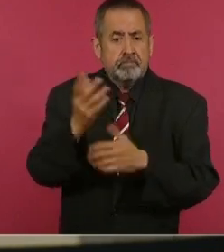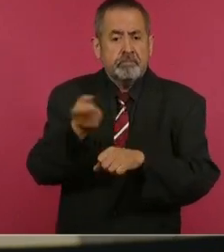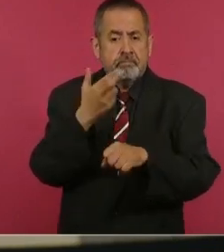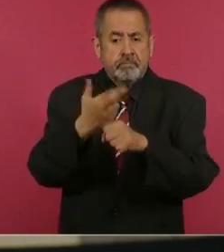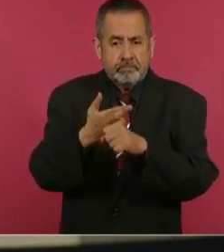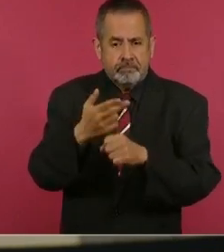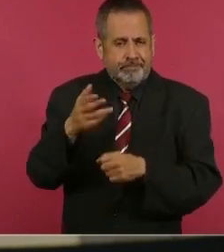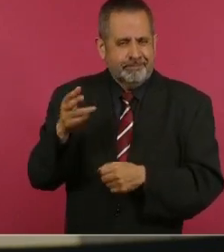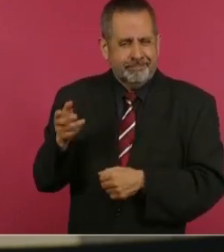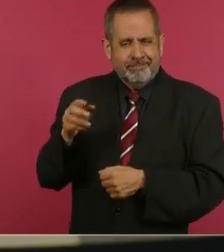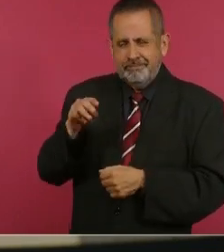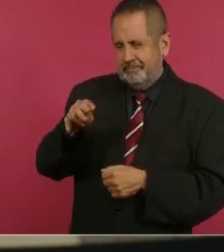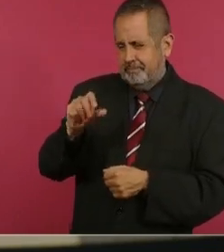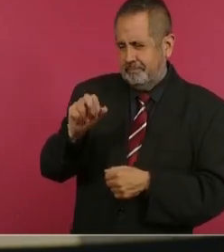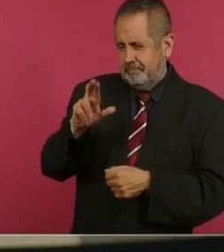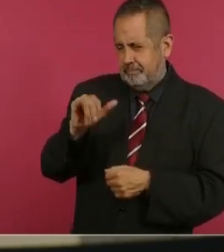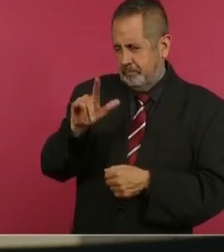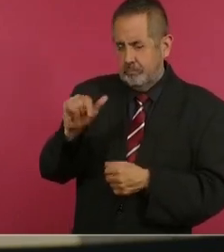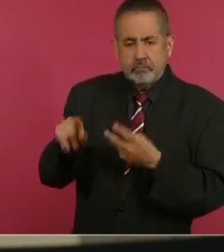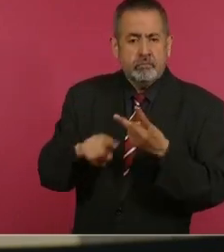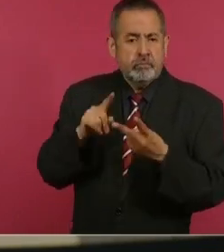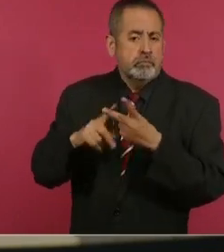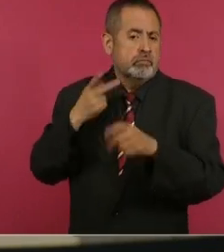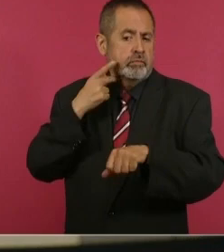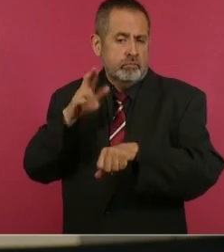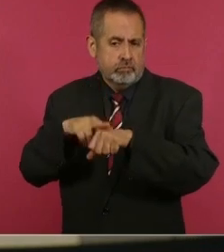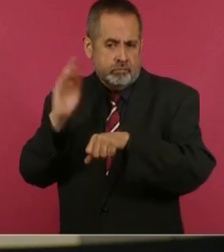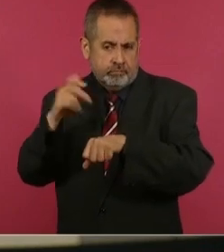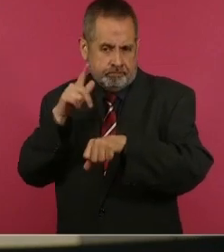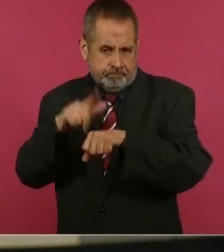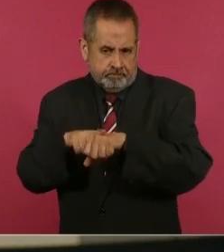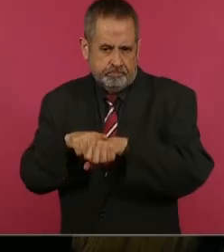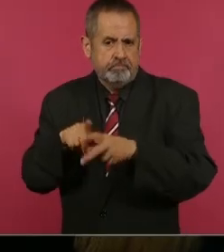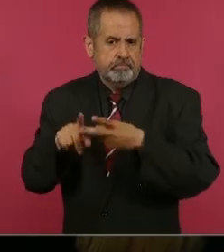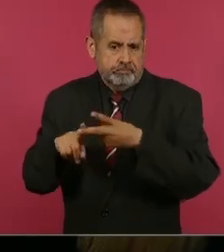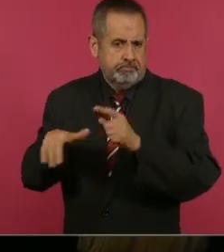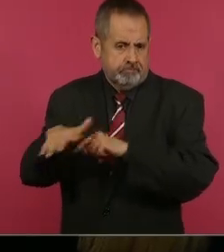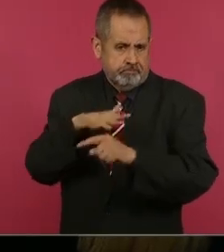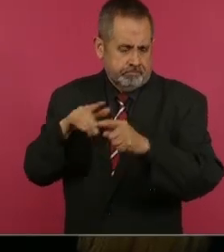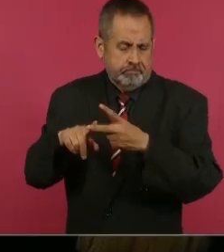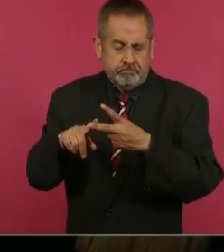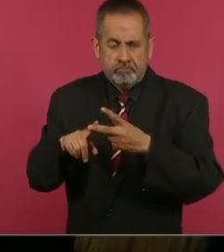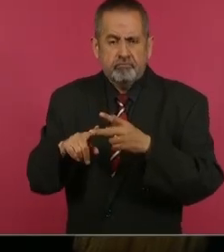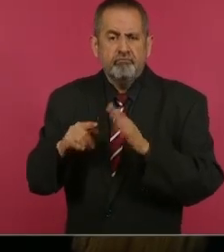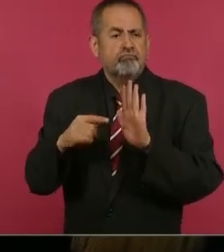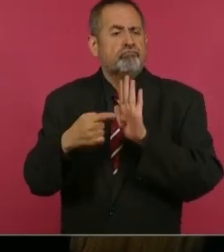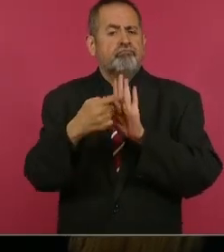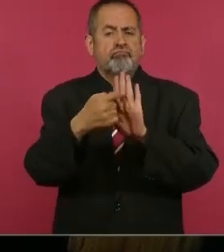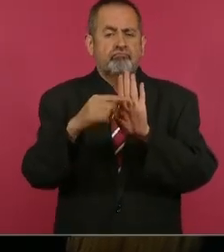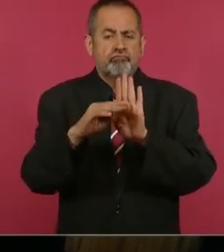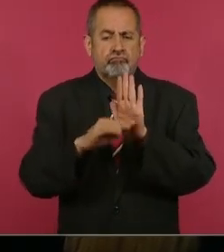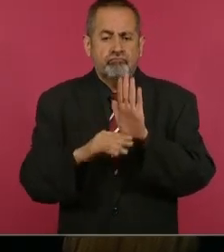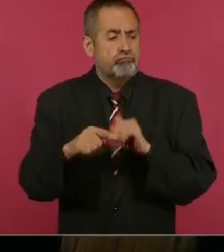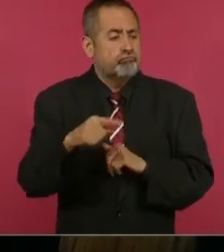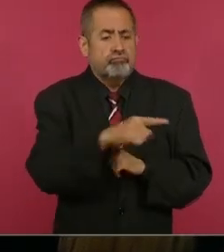secretaria de Medio Ambiente y la procuradora federal de Medio Ambiente también es que hubo negligencia en